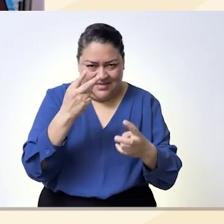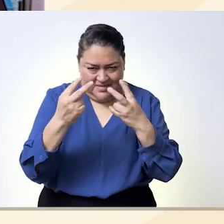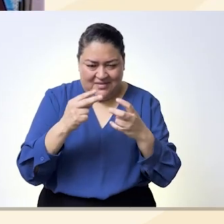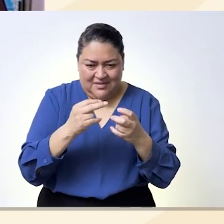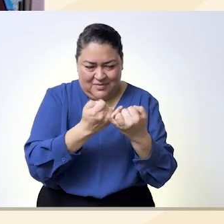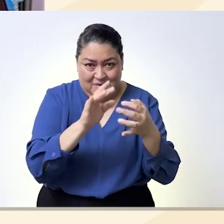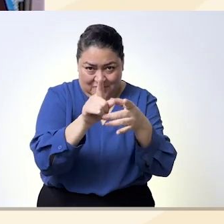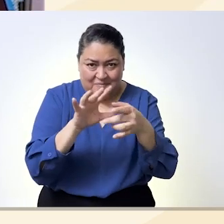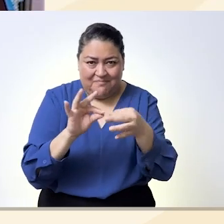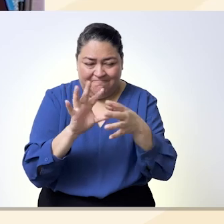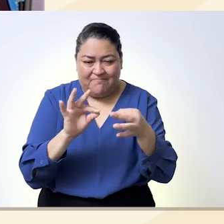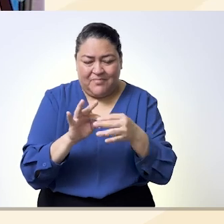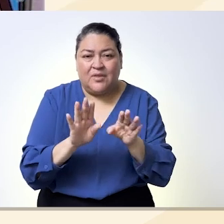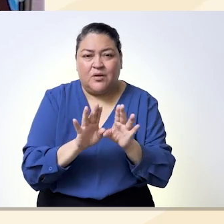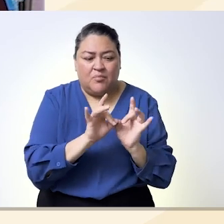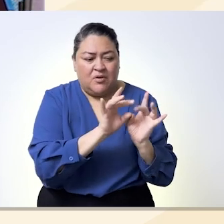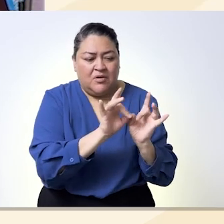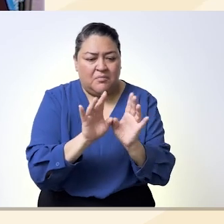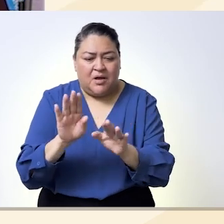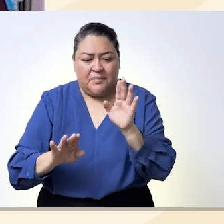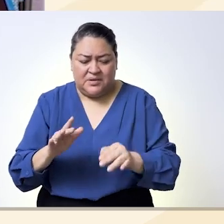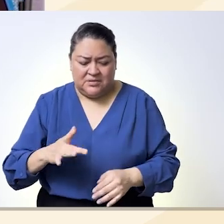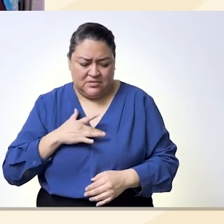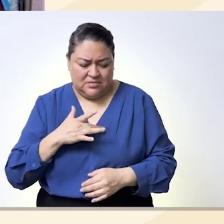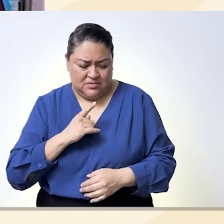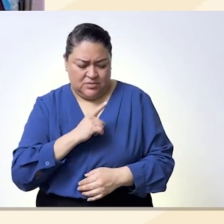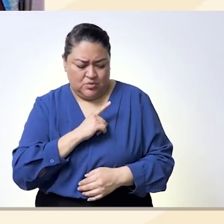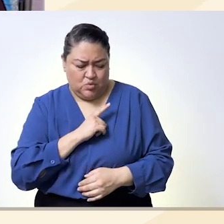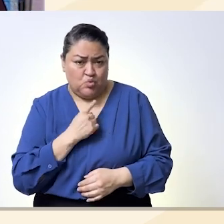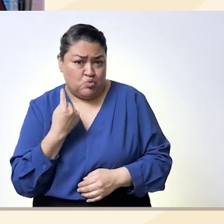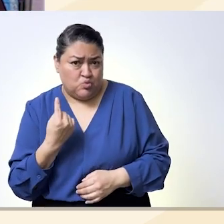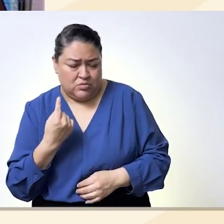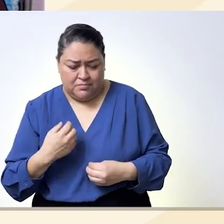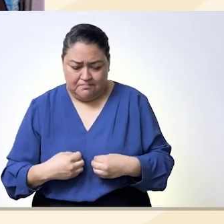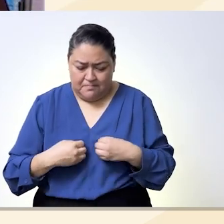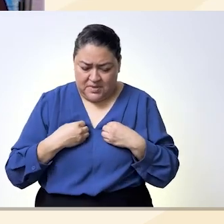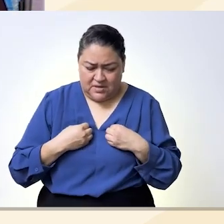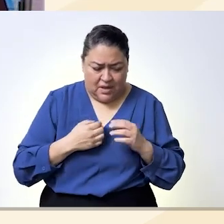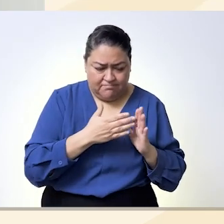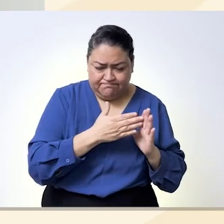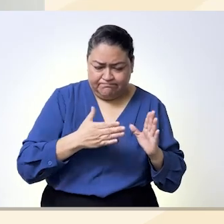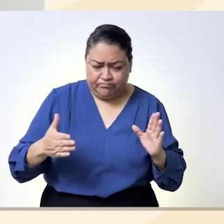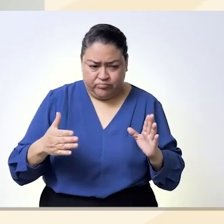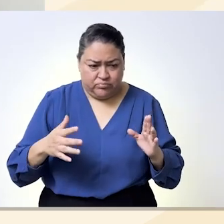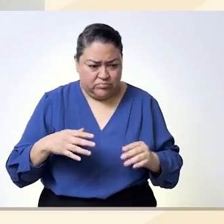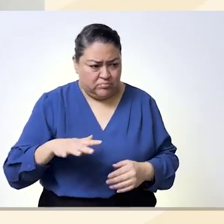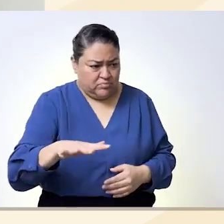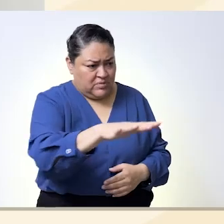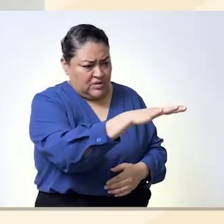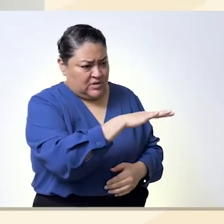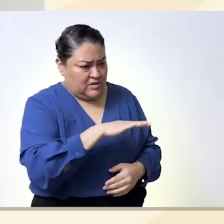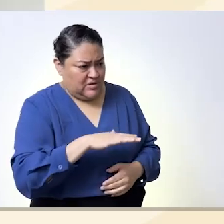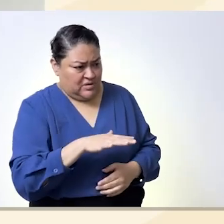de la soledad y la situación de cómo vivimos en un sistema que procesa que nuestra existencia ya es